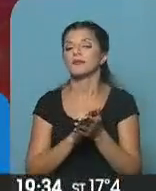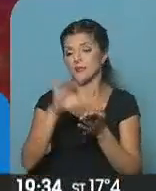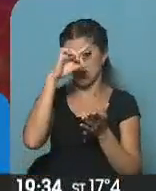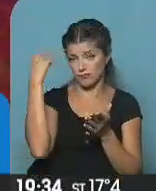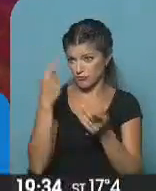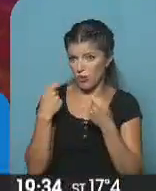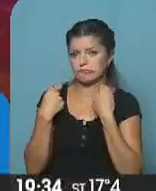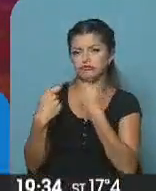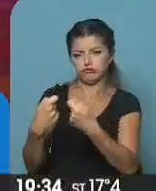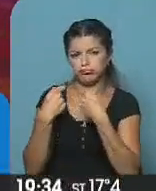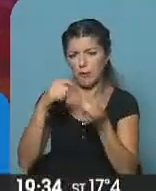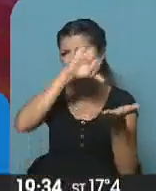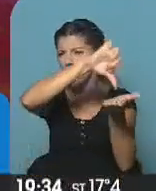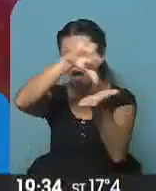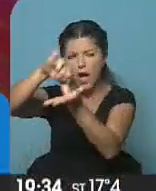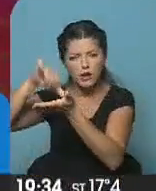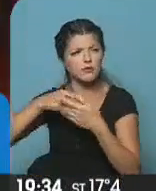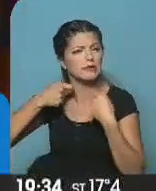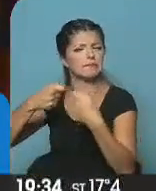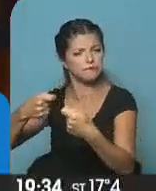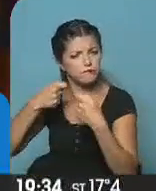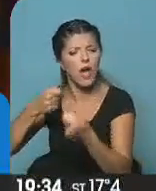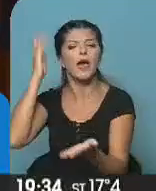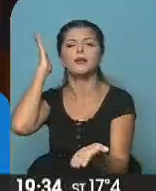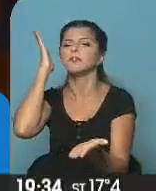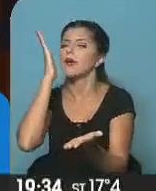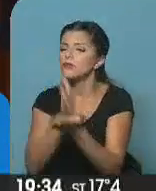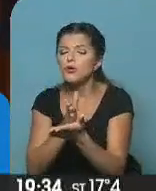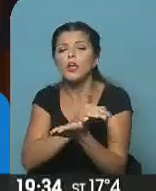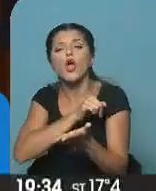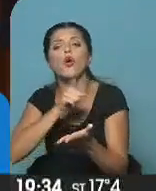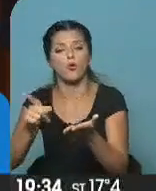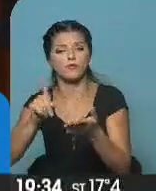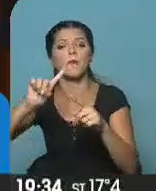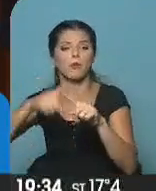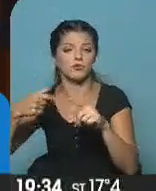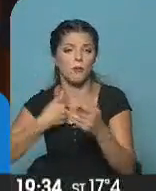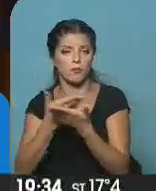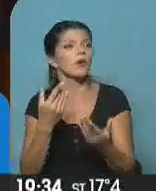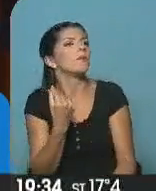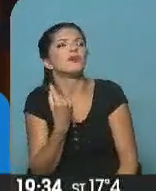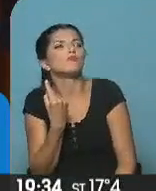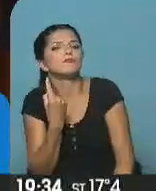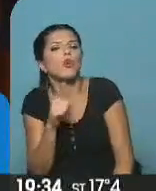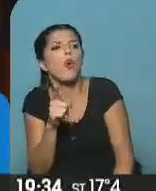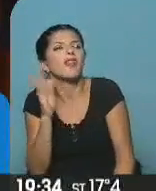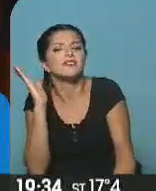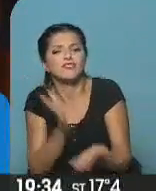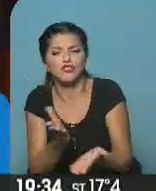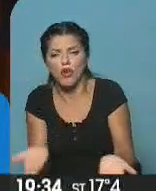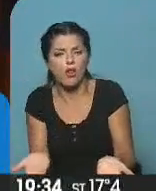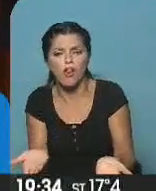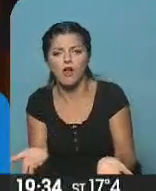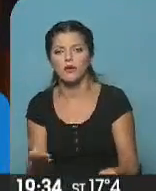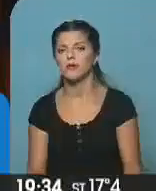región y que acompañen con sanciones dirigidas a funcionarios públicos venezolanos y puedes opciones sanciones de